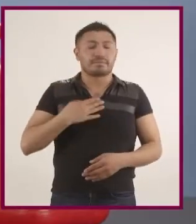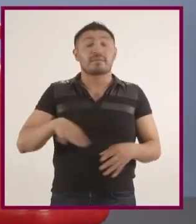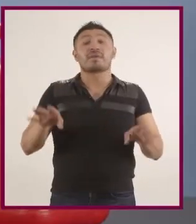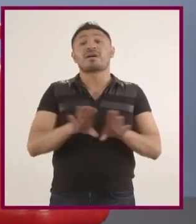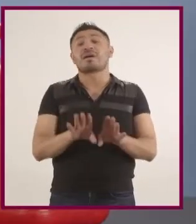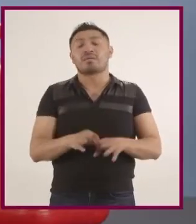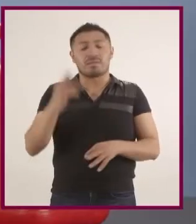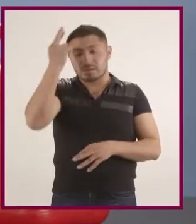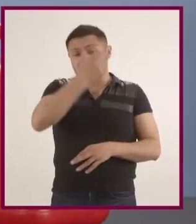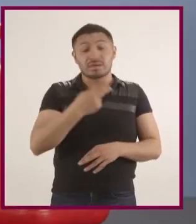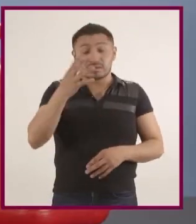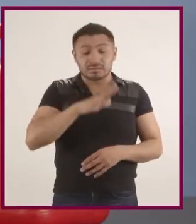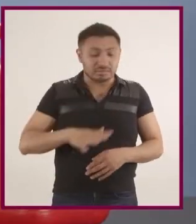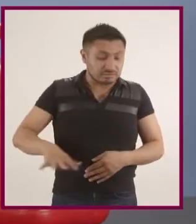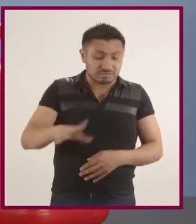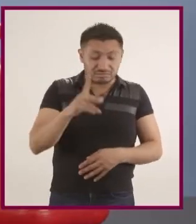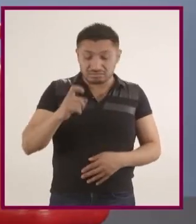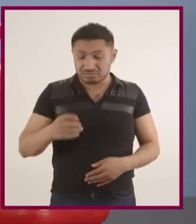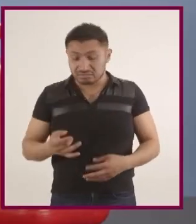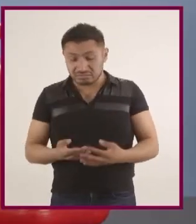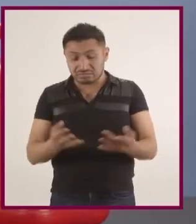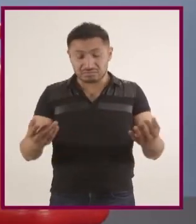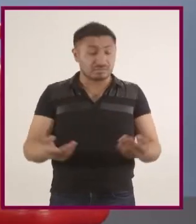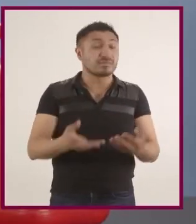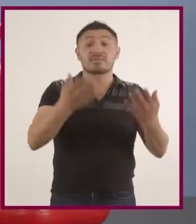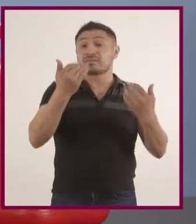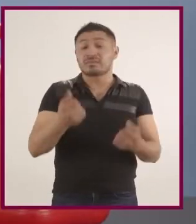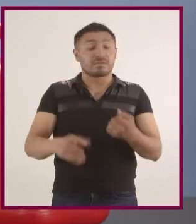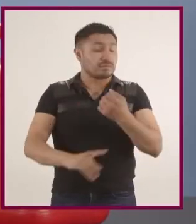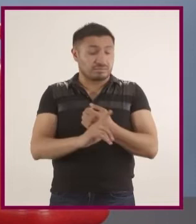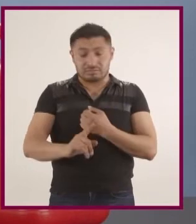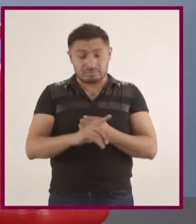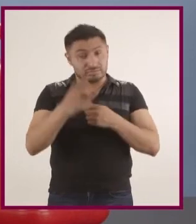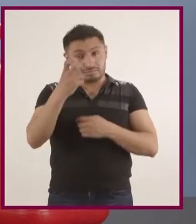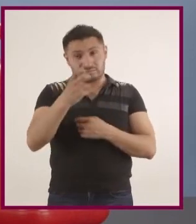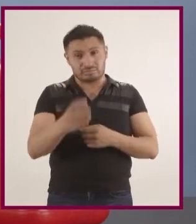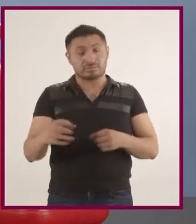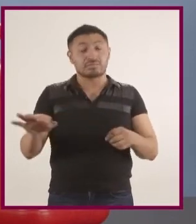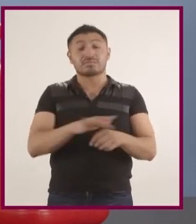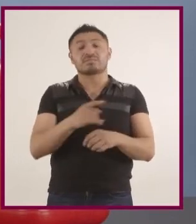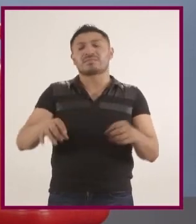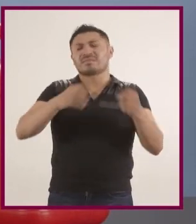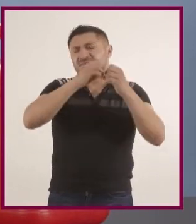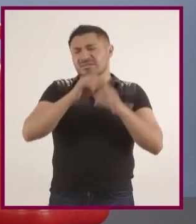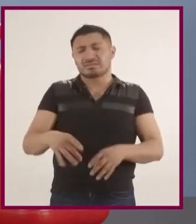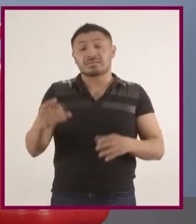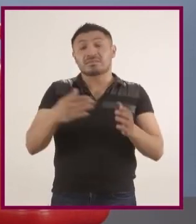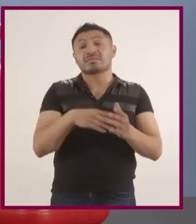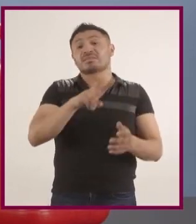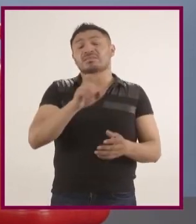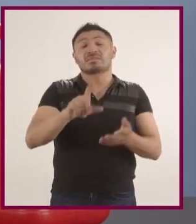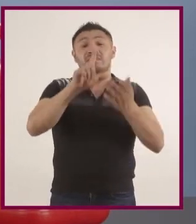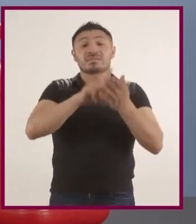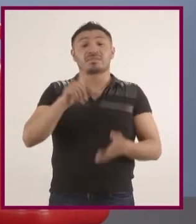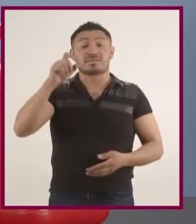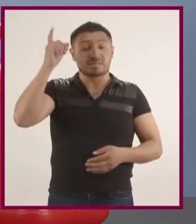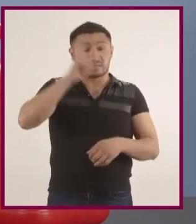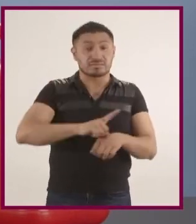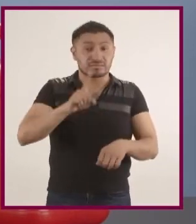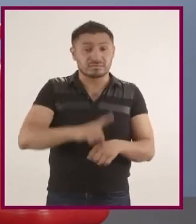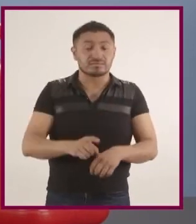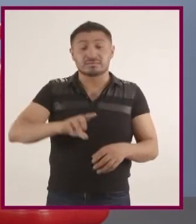que no haya tiradero de agua por un problema con el flotador del escusado porque esto desperdicia hasta 1200 litros de agua diarios